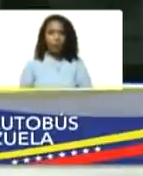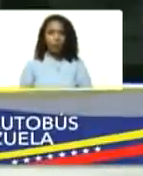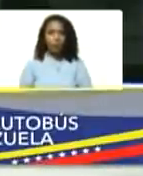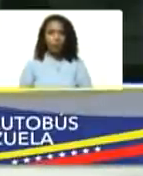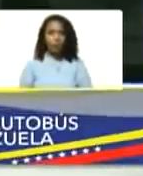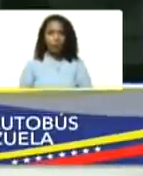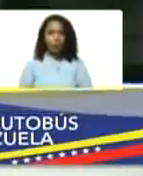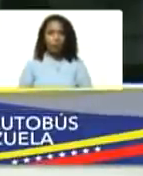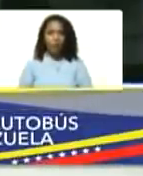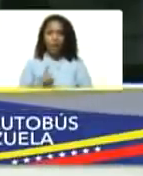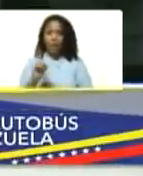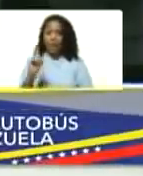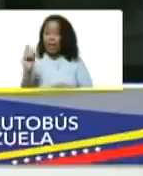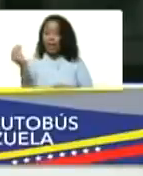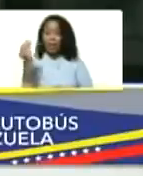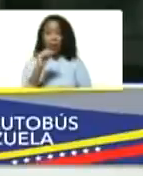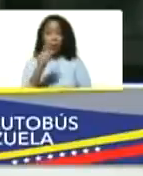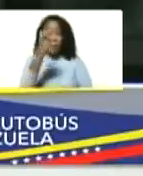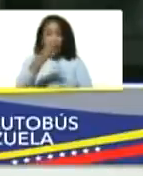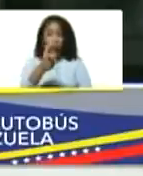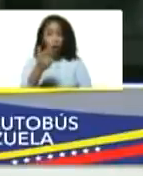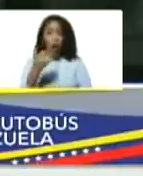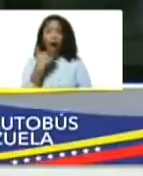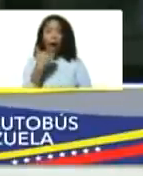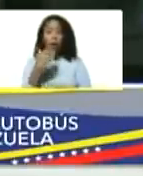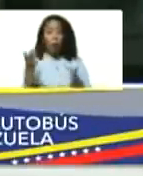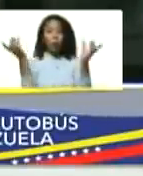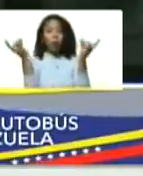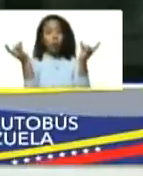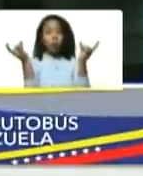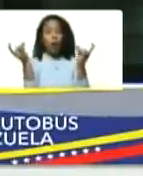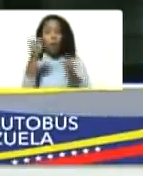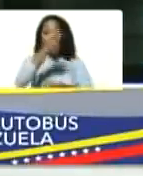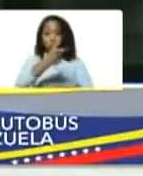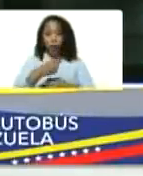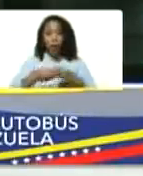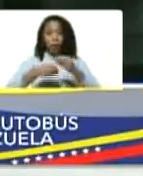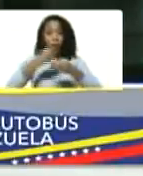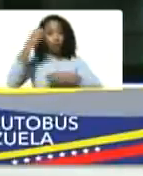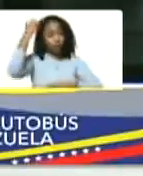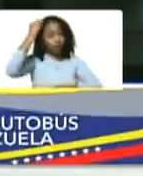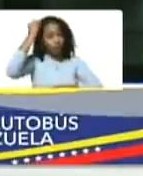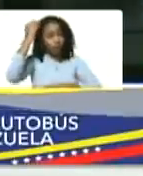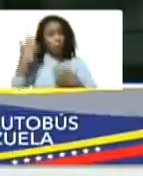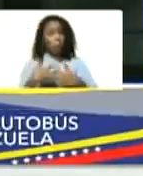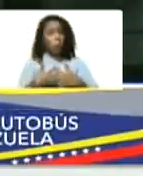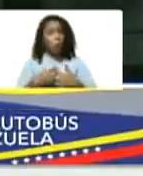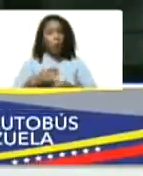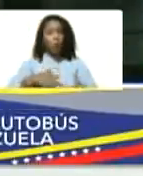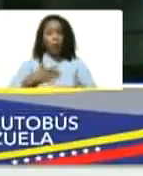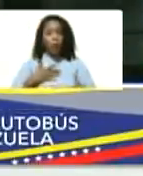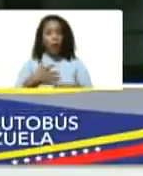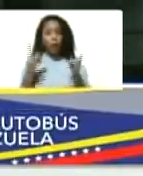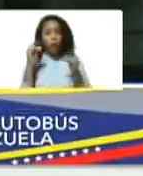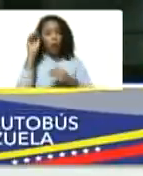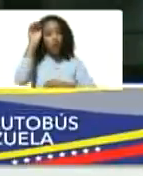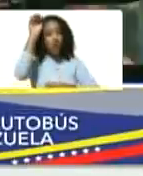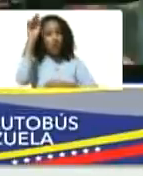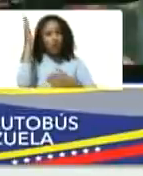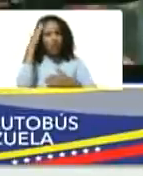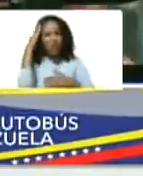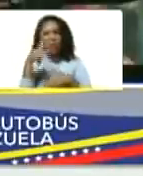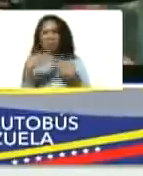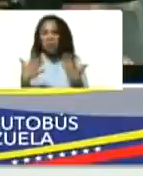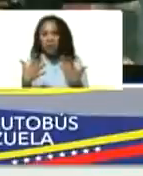ni el adivino más adivino ni el analista más analista podía prever que